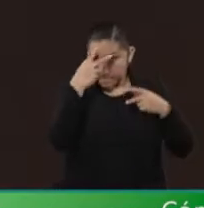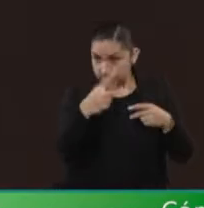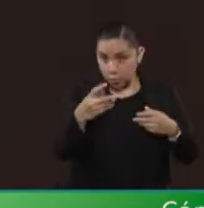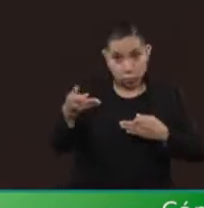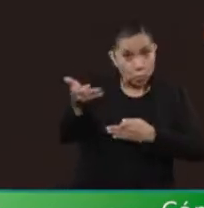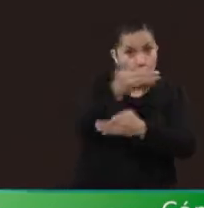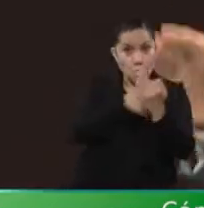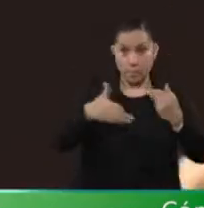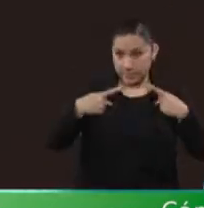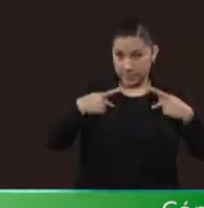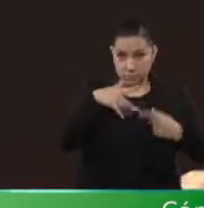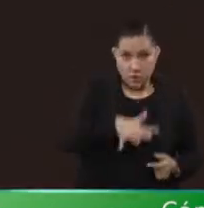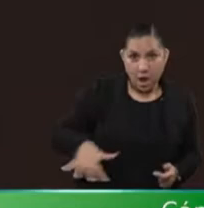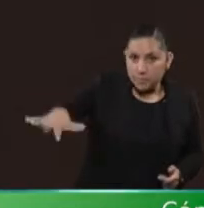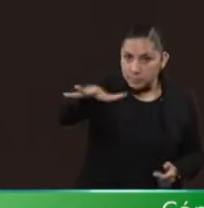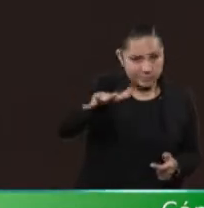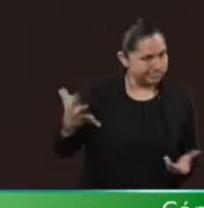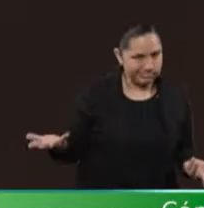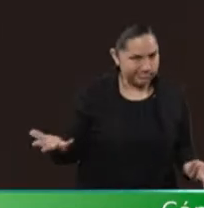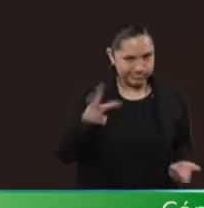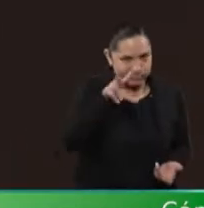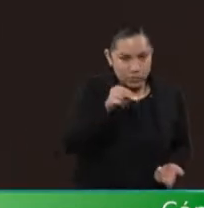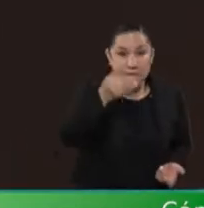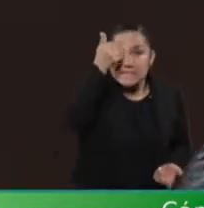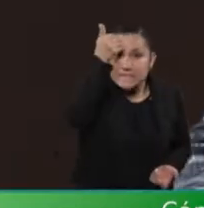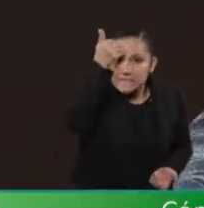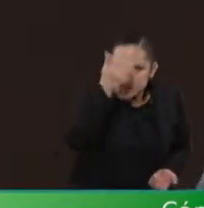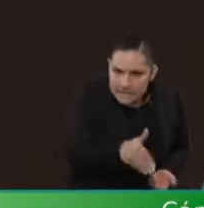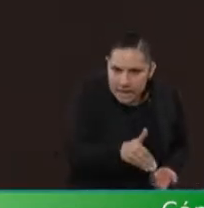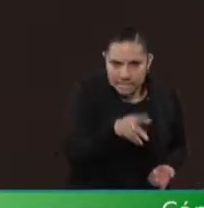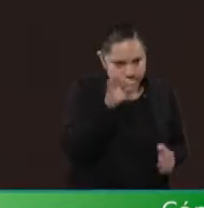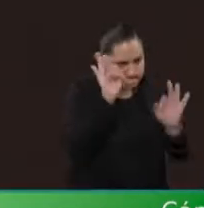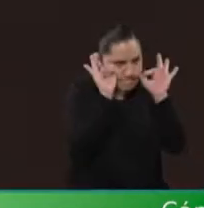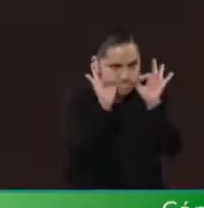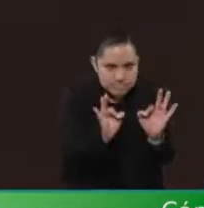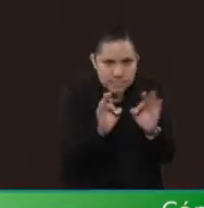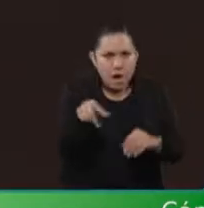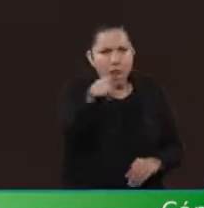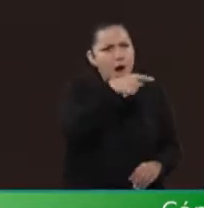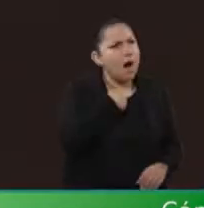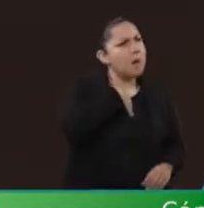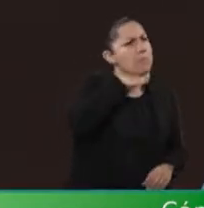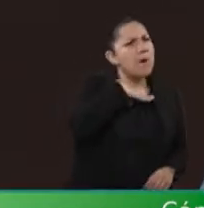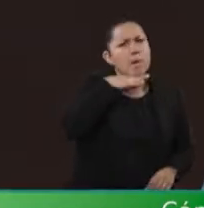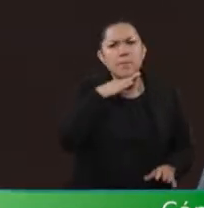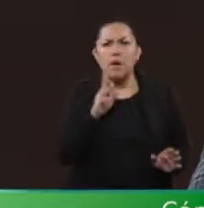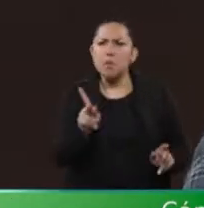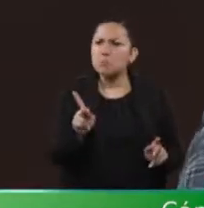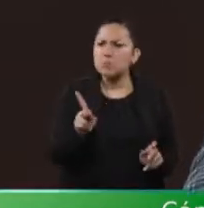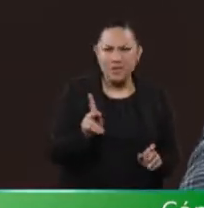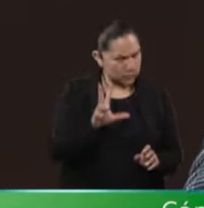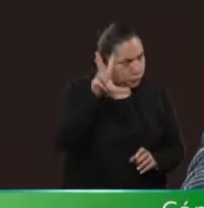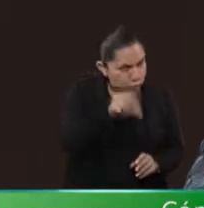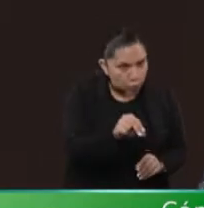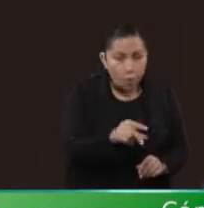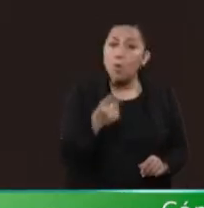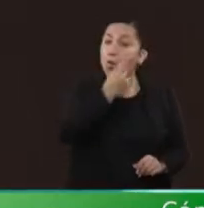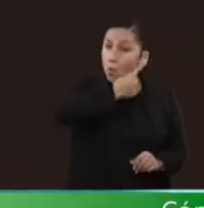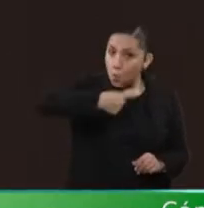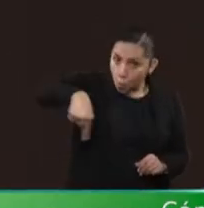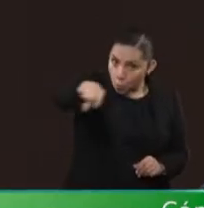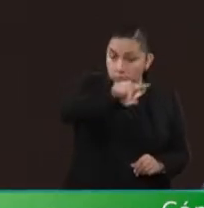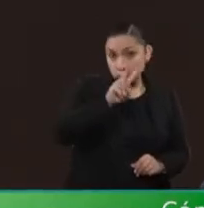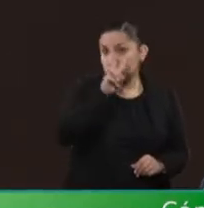bien, porque se ve claro que a ustedes no les gusta leer, mis queridos galopines, truchimanes y trapisondistas.